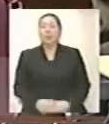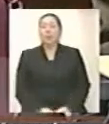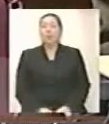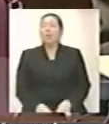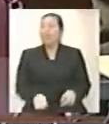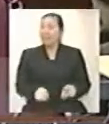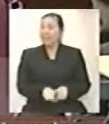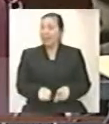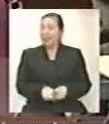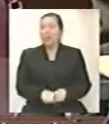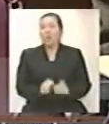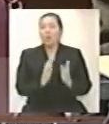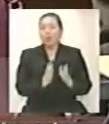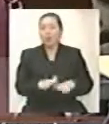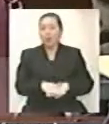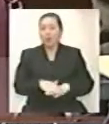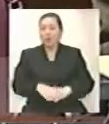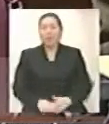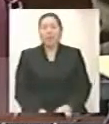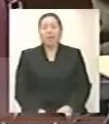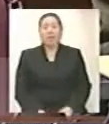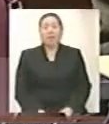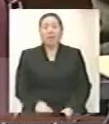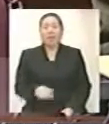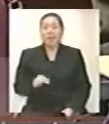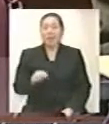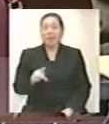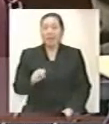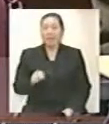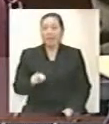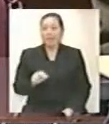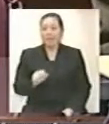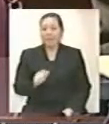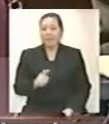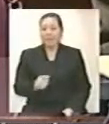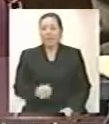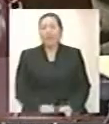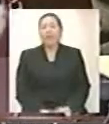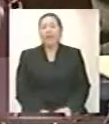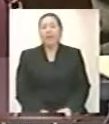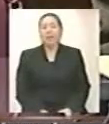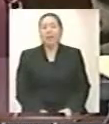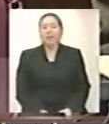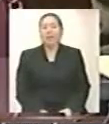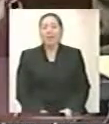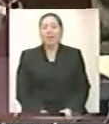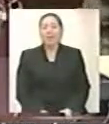1989 y también coordina la revista Crítica Marxista-Leninista. Abraza el mareteguismo